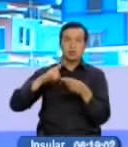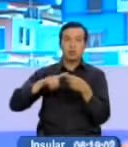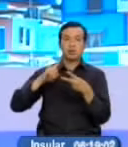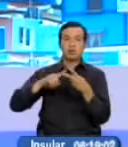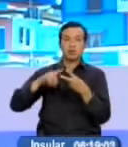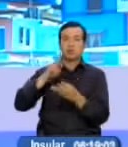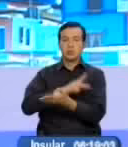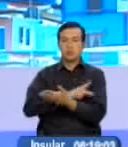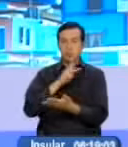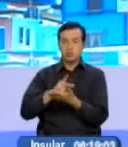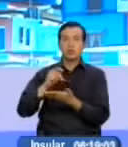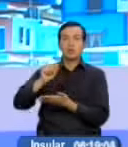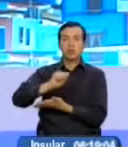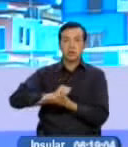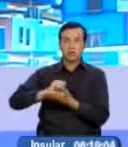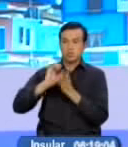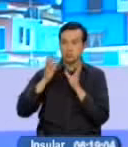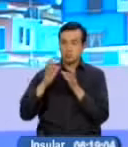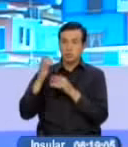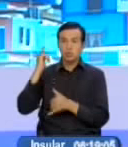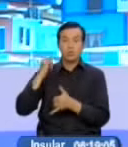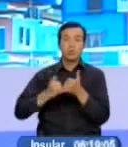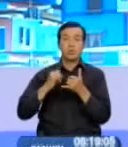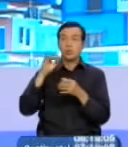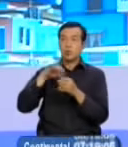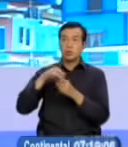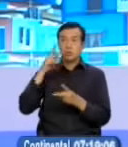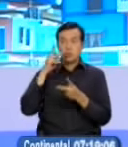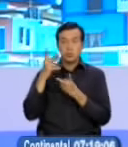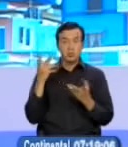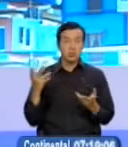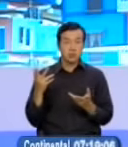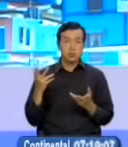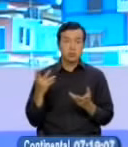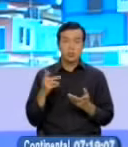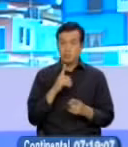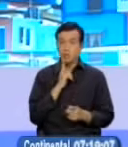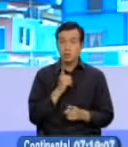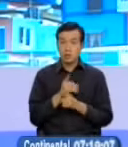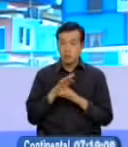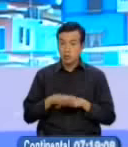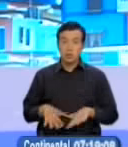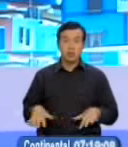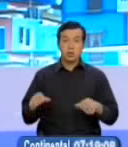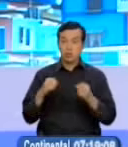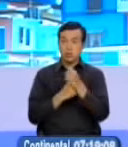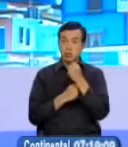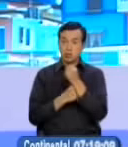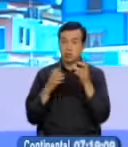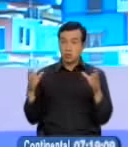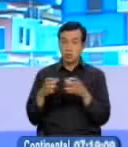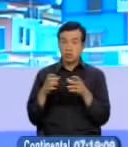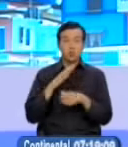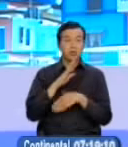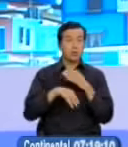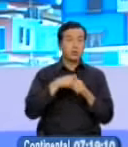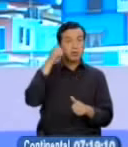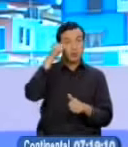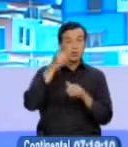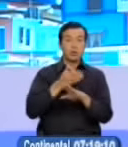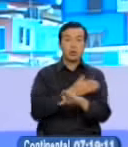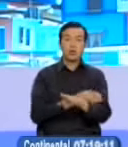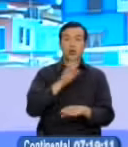en Pichincha, en Azuay, las últimas elecciones ya nos muestran que no necesariamente el peso más fuerte estuvo ahí. Recordemos todo lo que hizo en la